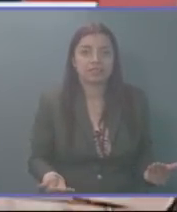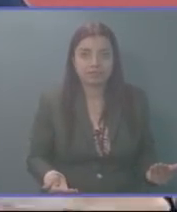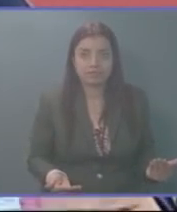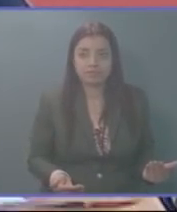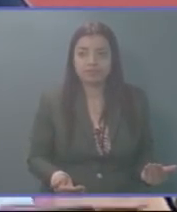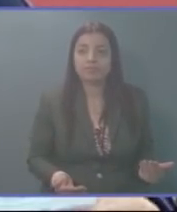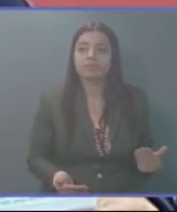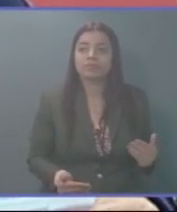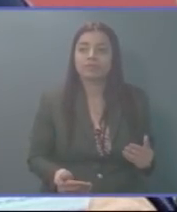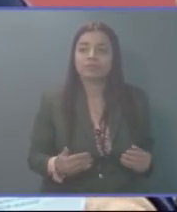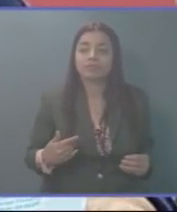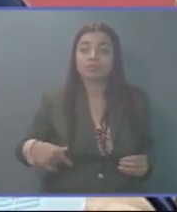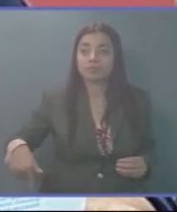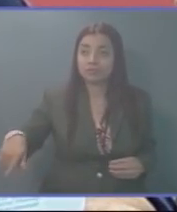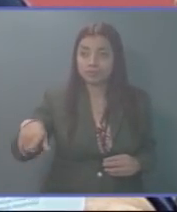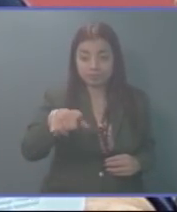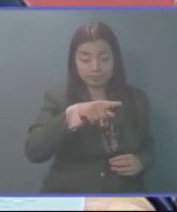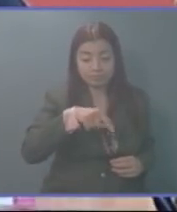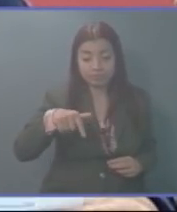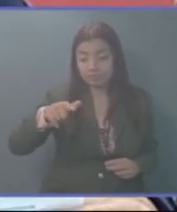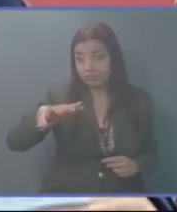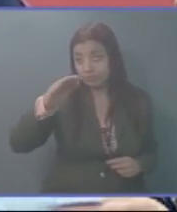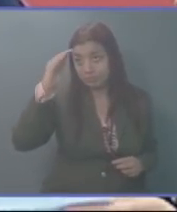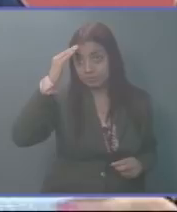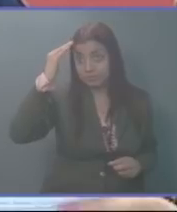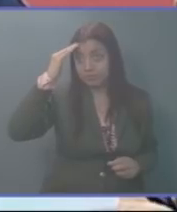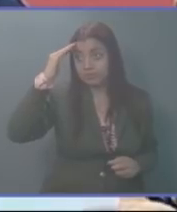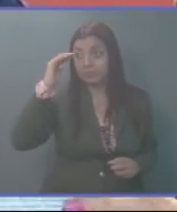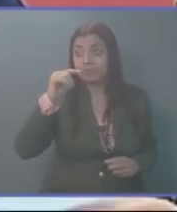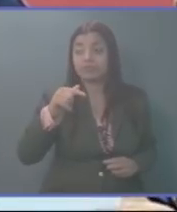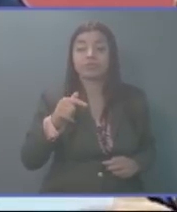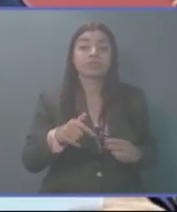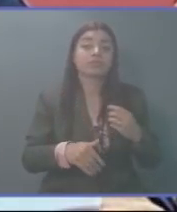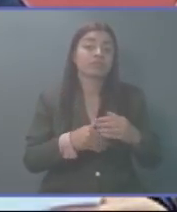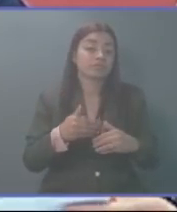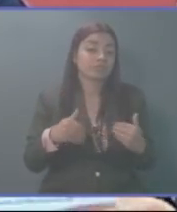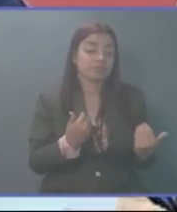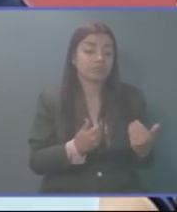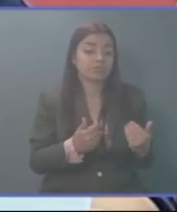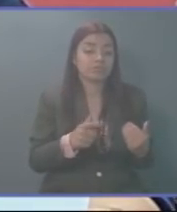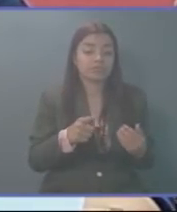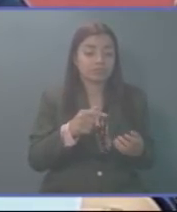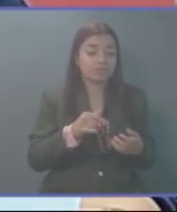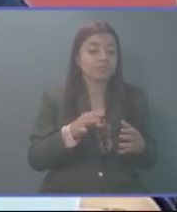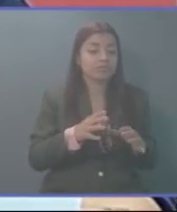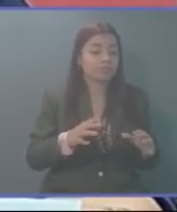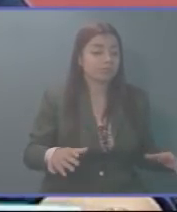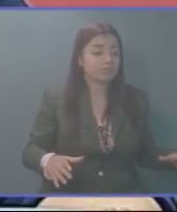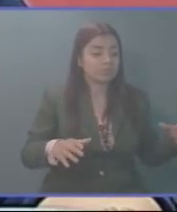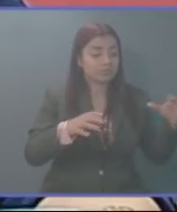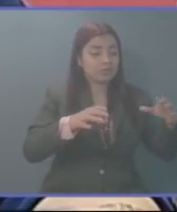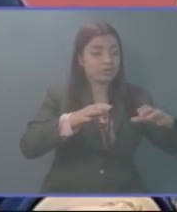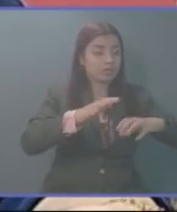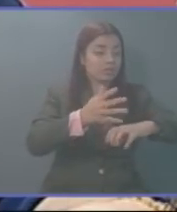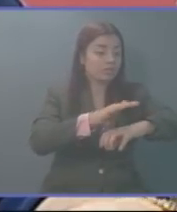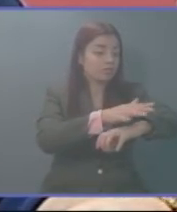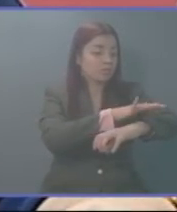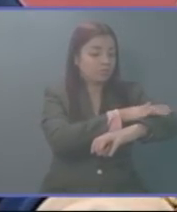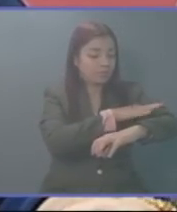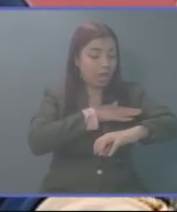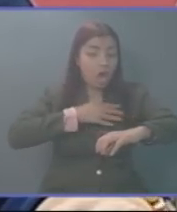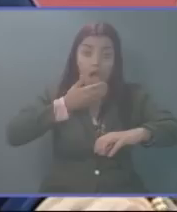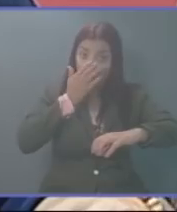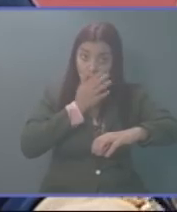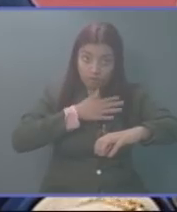que al final, como ustedes lo supieron, era a través de unas algas que eran inocuas,